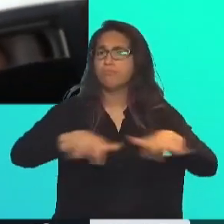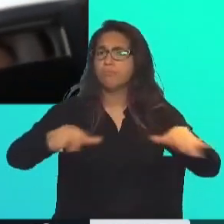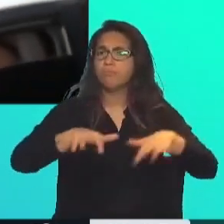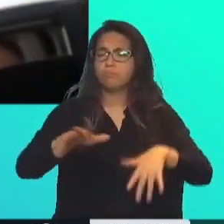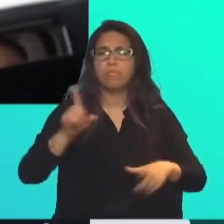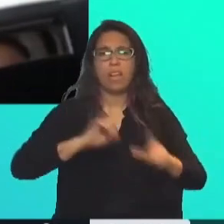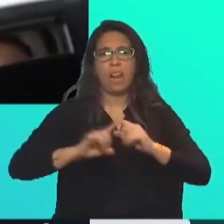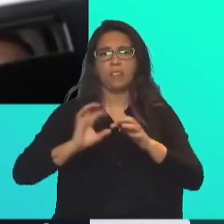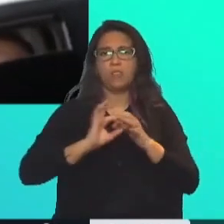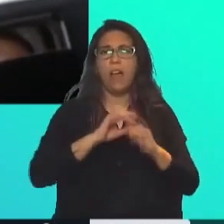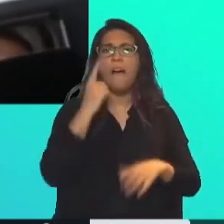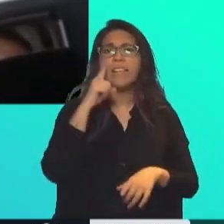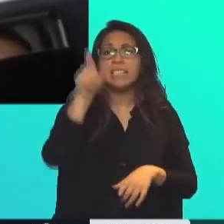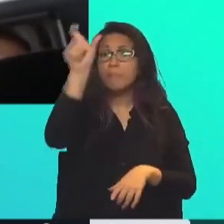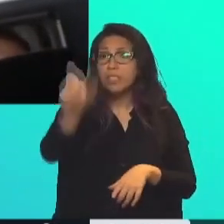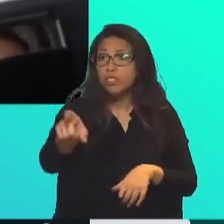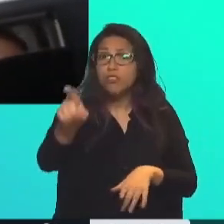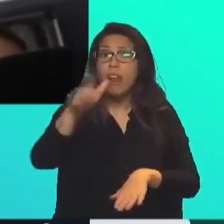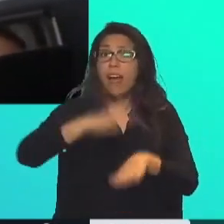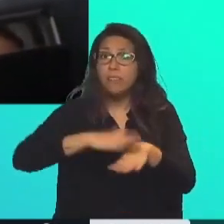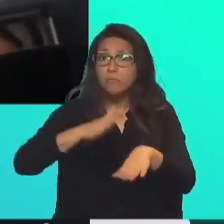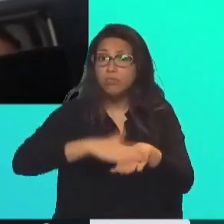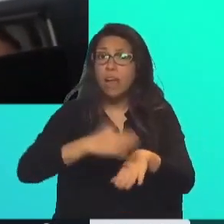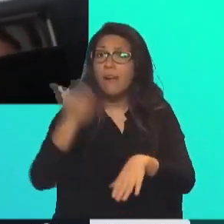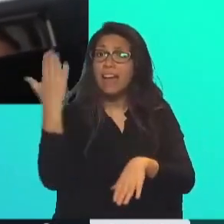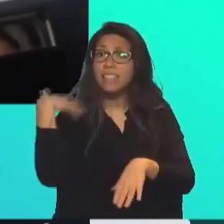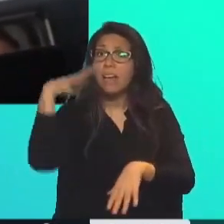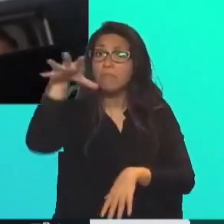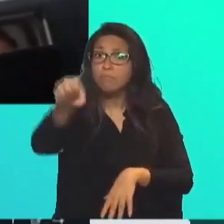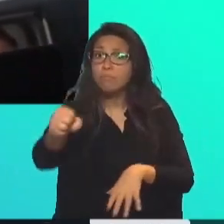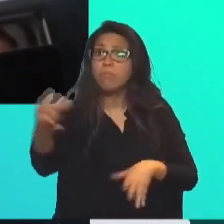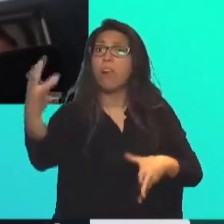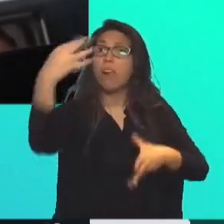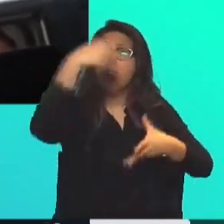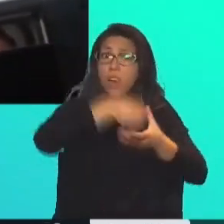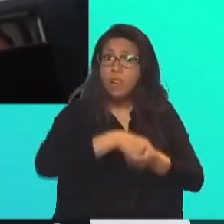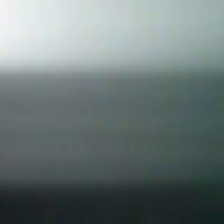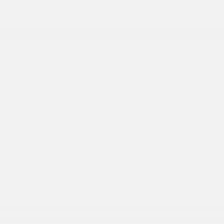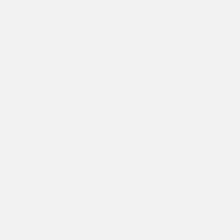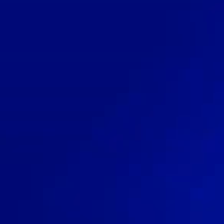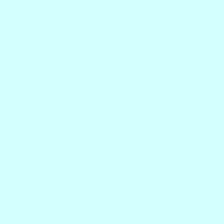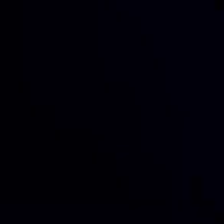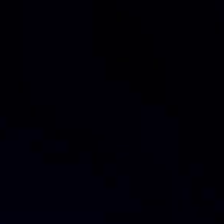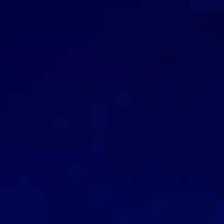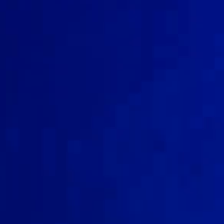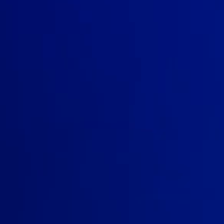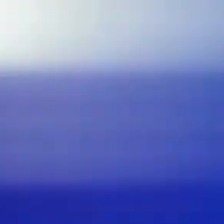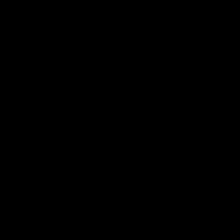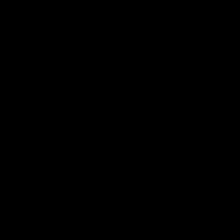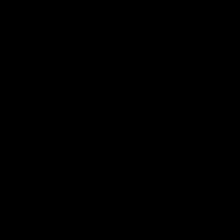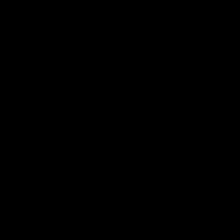tiene que ver esta persona que ayer fue detenida en estas circunstancias.